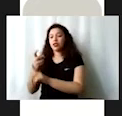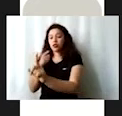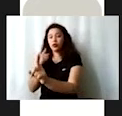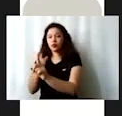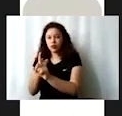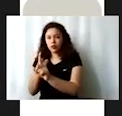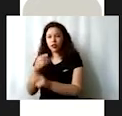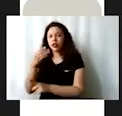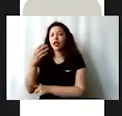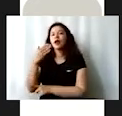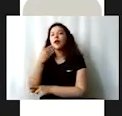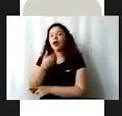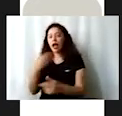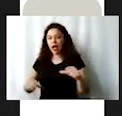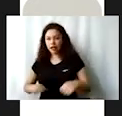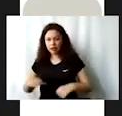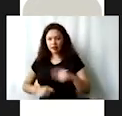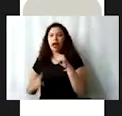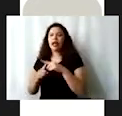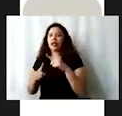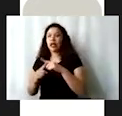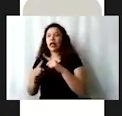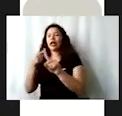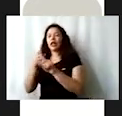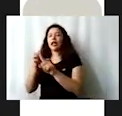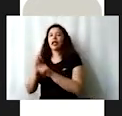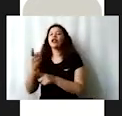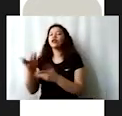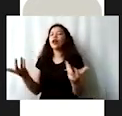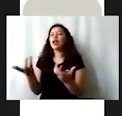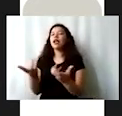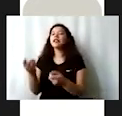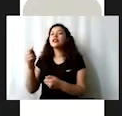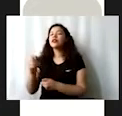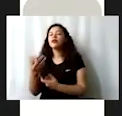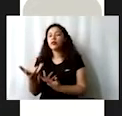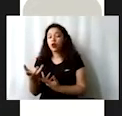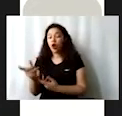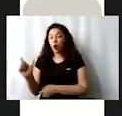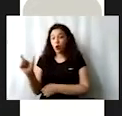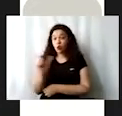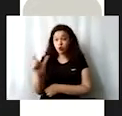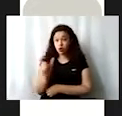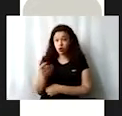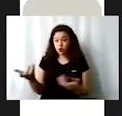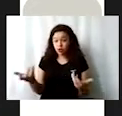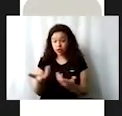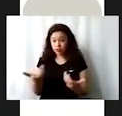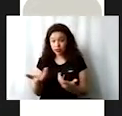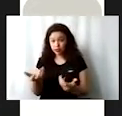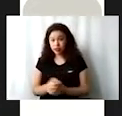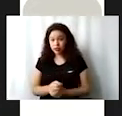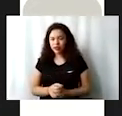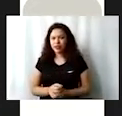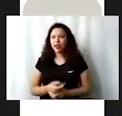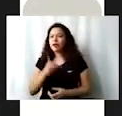con actividades, con tareas, esto que tú vas a desempeñar. El cuándo se hace, cuándo tiene que ver la palabra